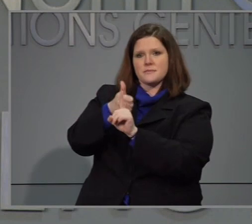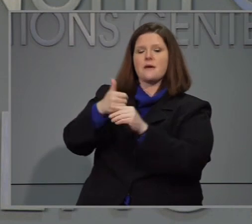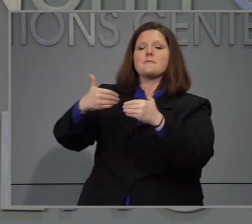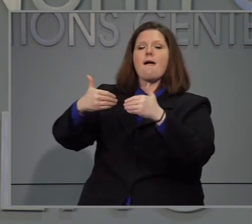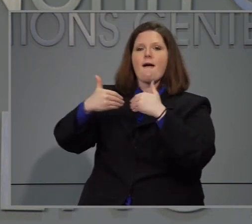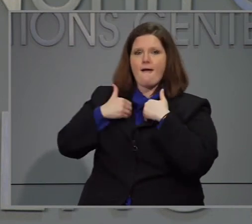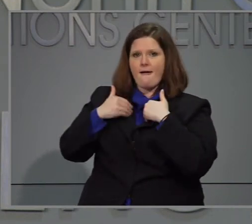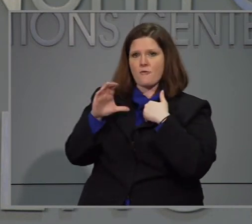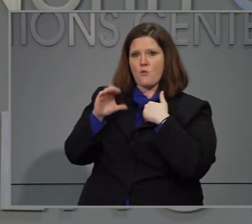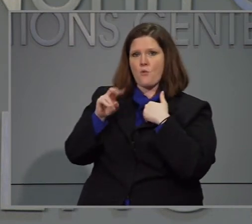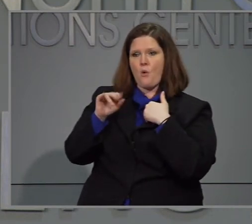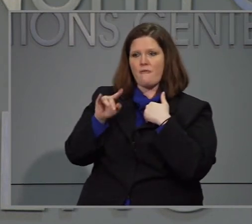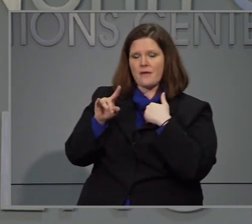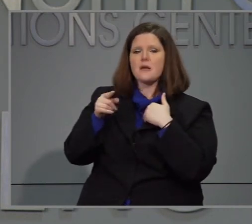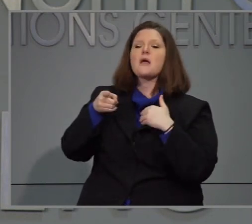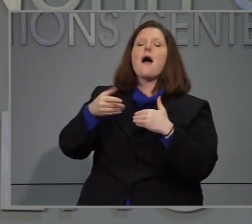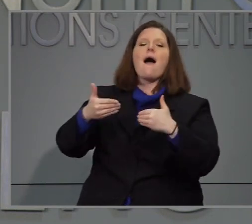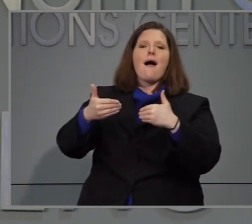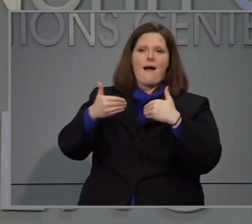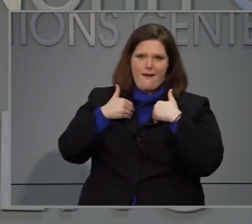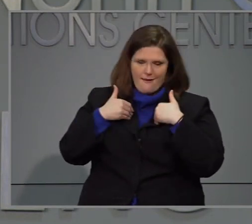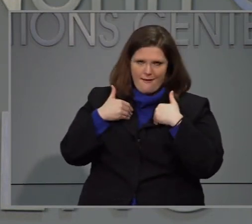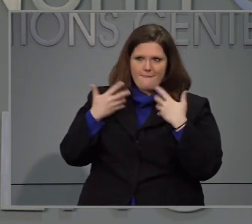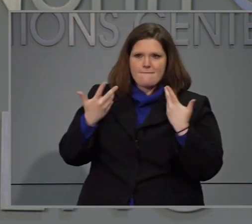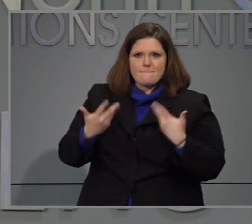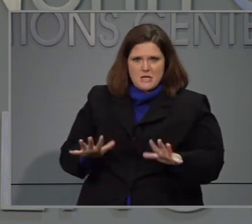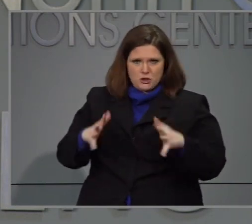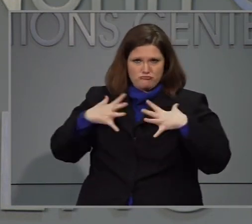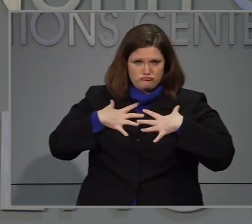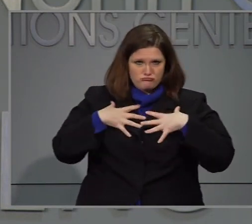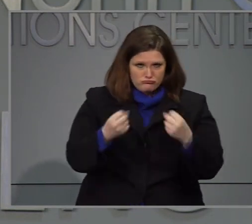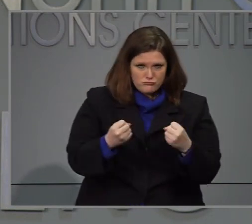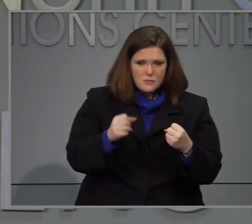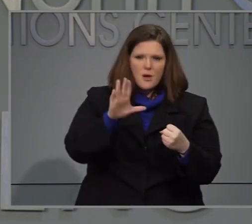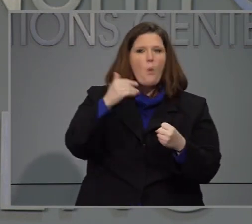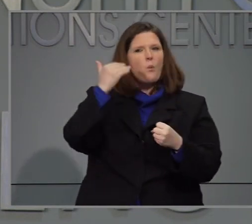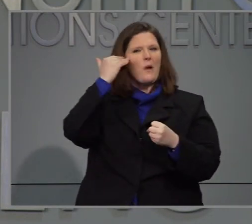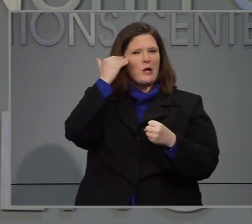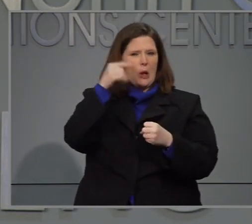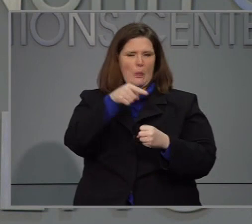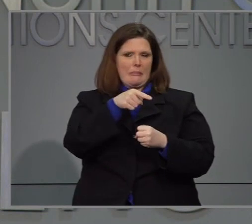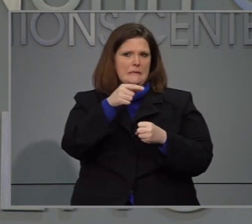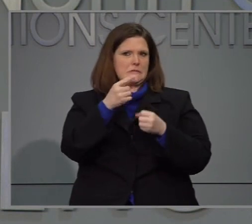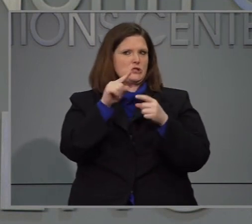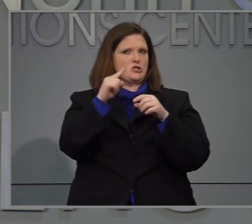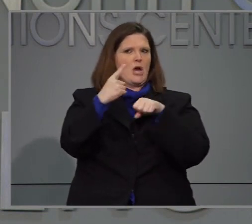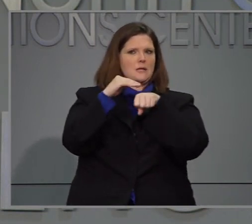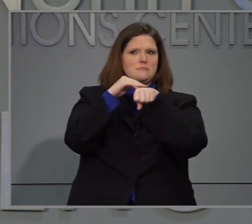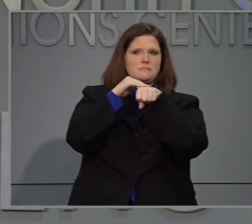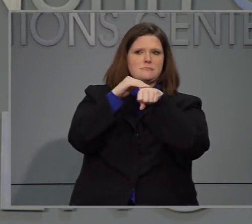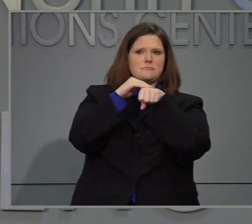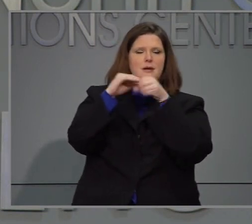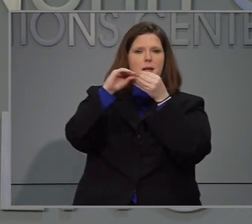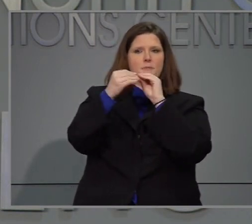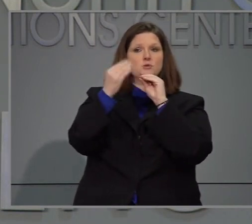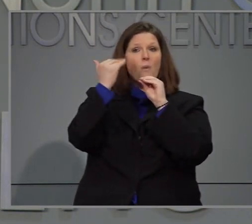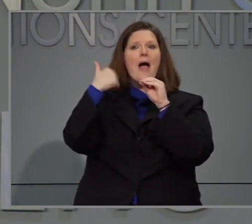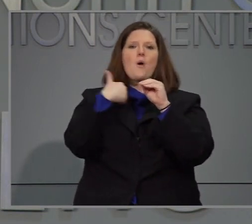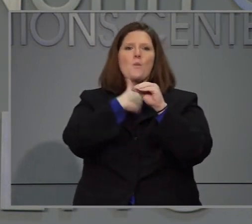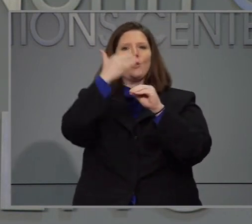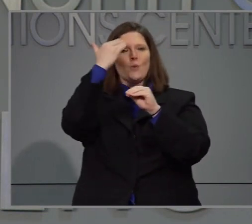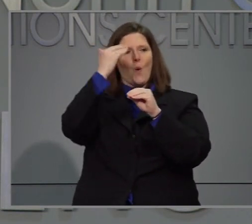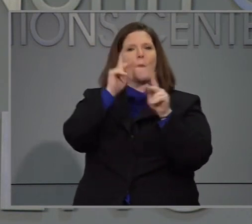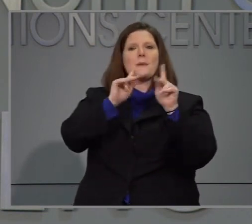de pruebas confirmadas y estas personas ya se recuperaron. Pero esta es la puntita del iceberg, porque sabemos que hay